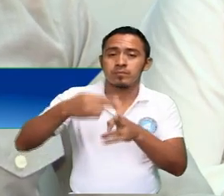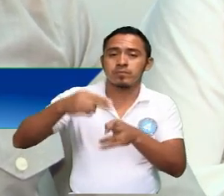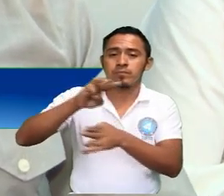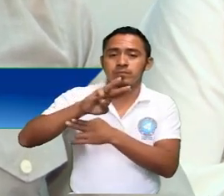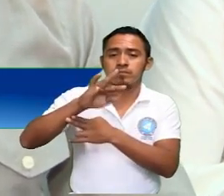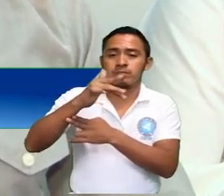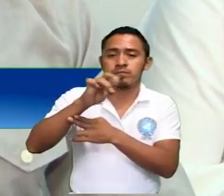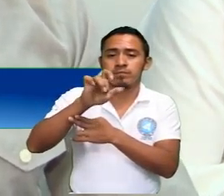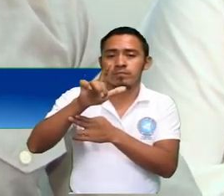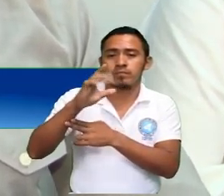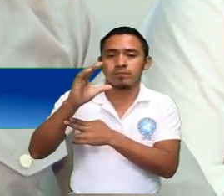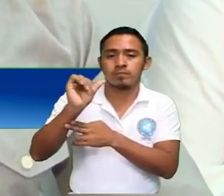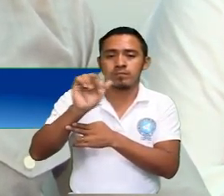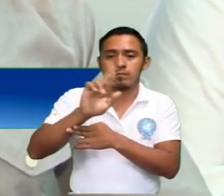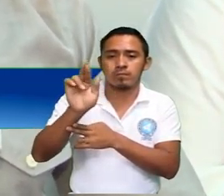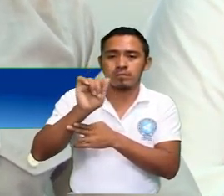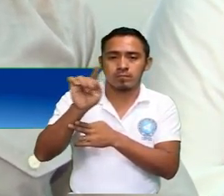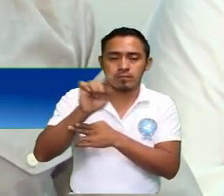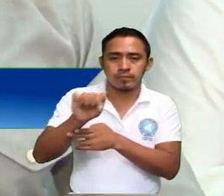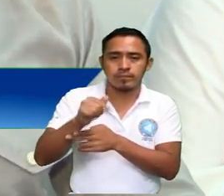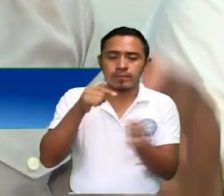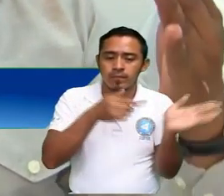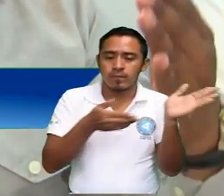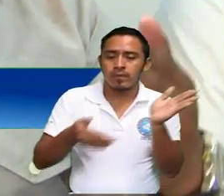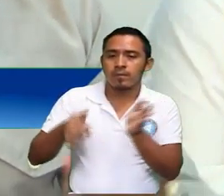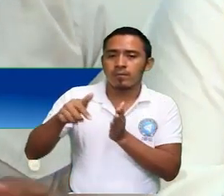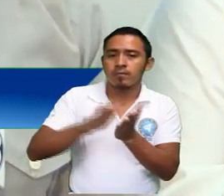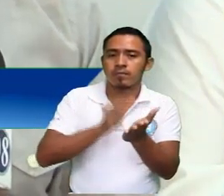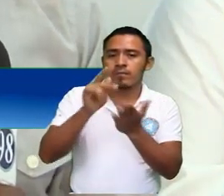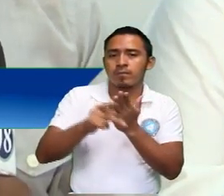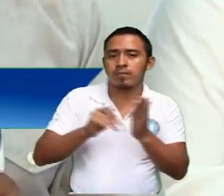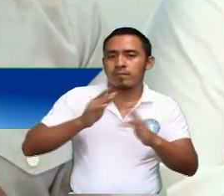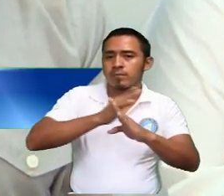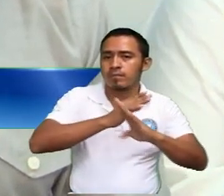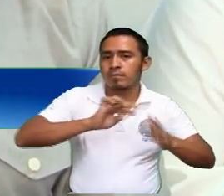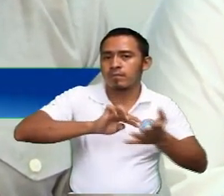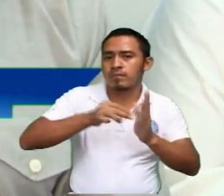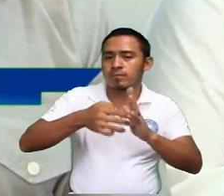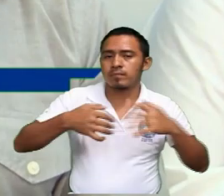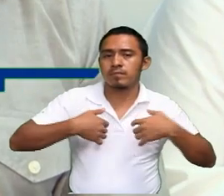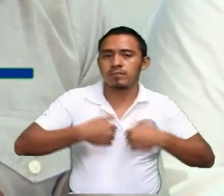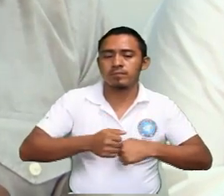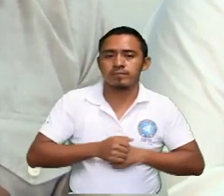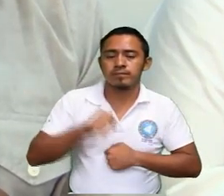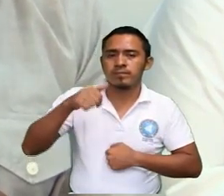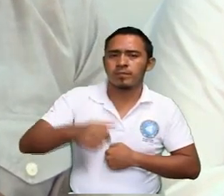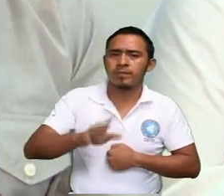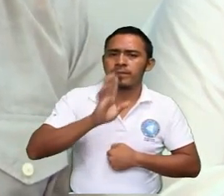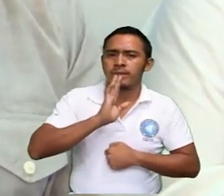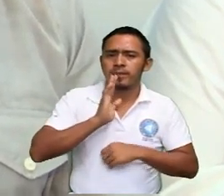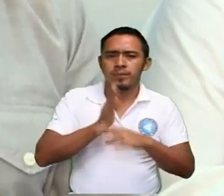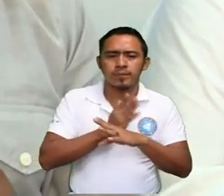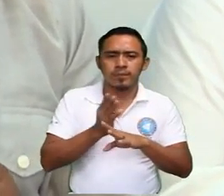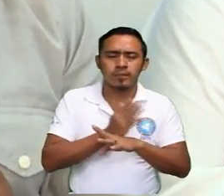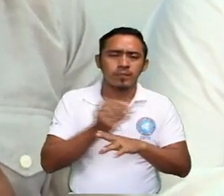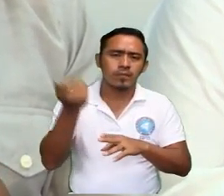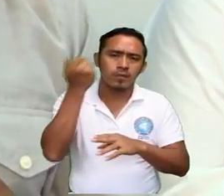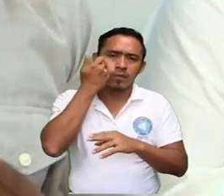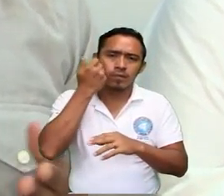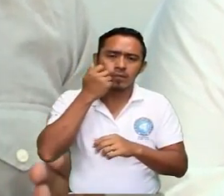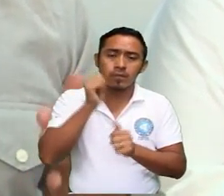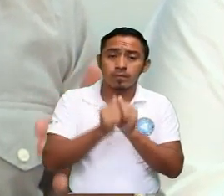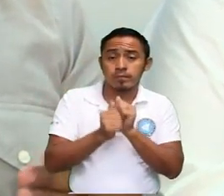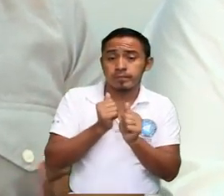les doy la bienvenida a su programa Prevenir es Salud. Un programa donde estamos conversando sobre los diferentes padecimientos que afectan